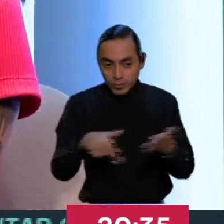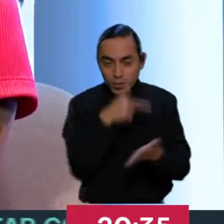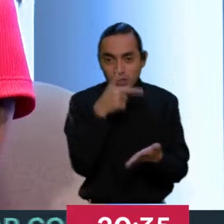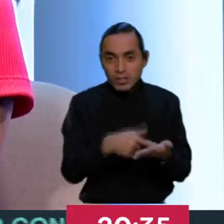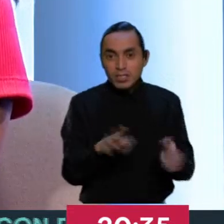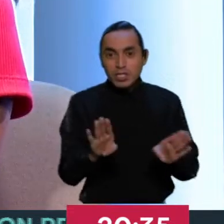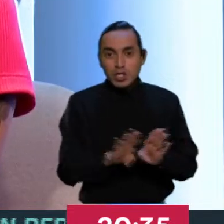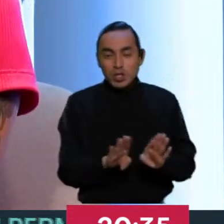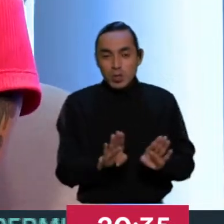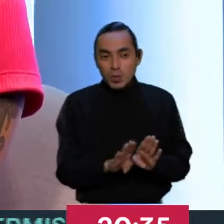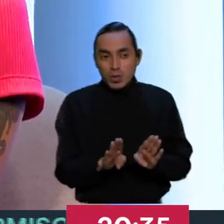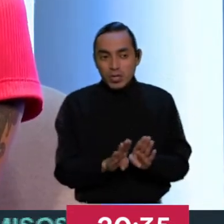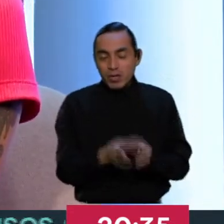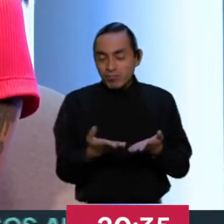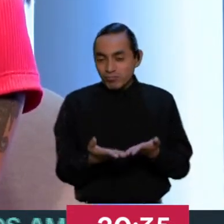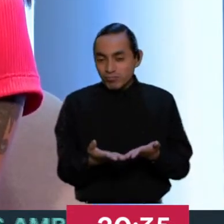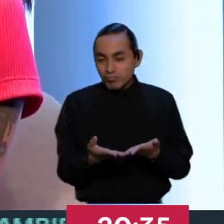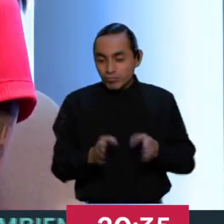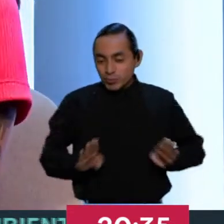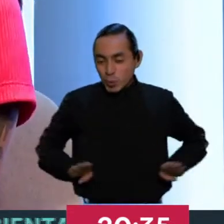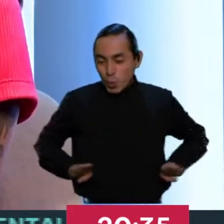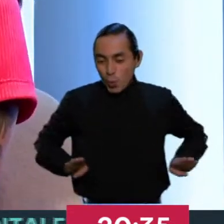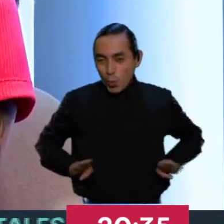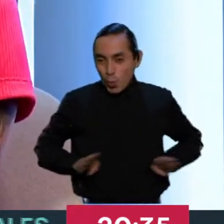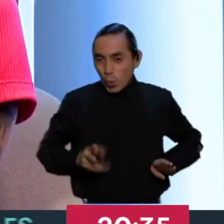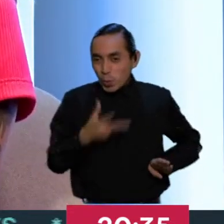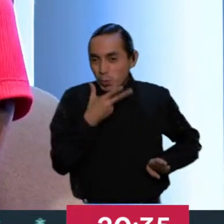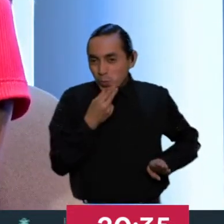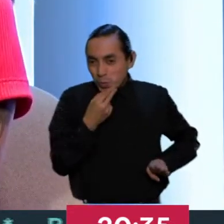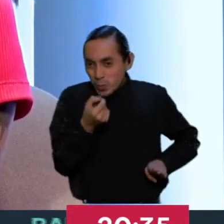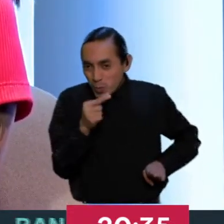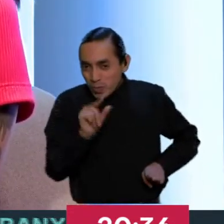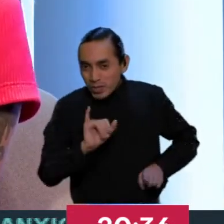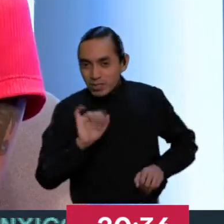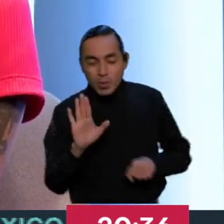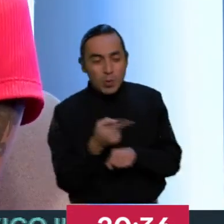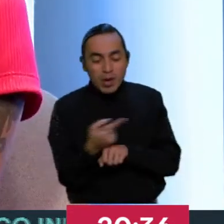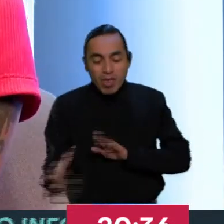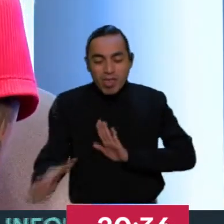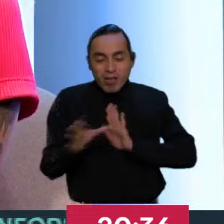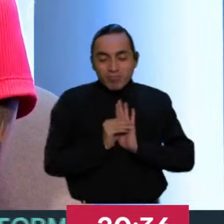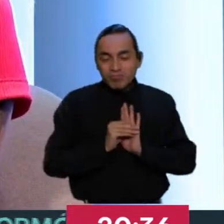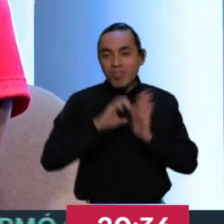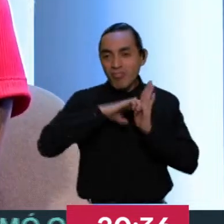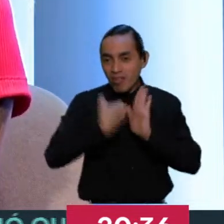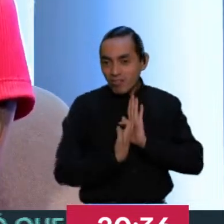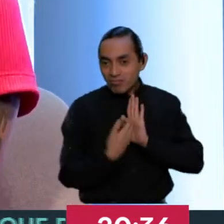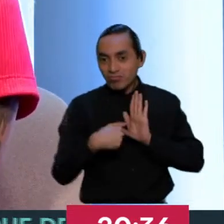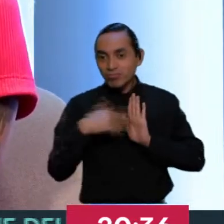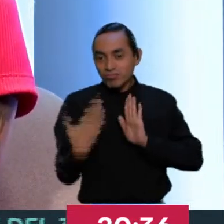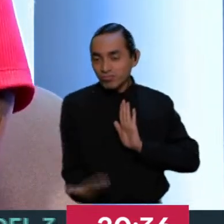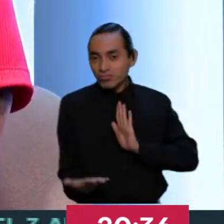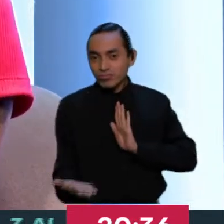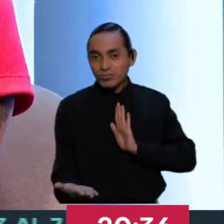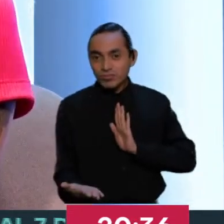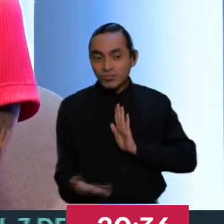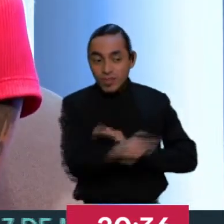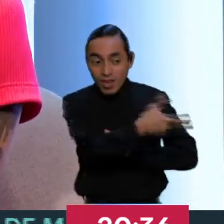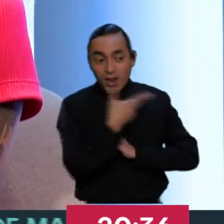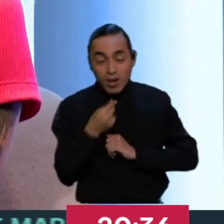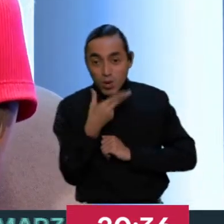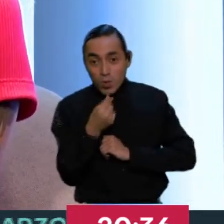poco masculinas. ¿Por qué? Porque hemos adoptado una serie de estrategias que los